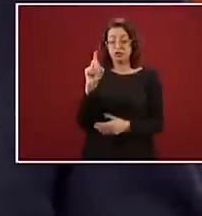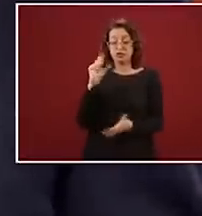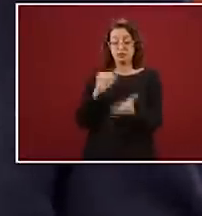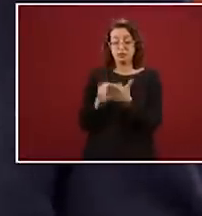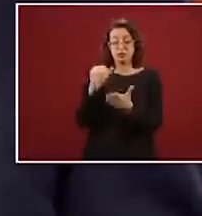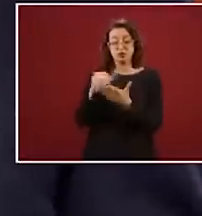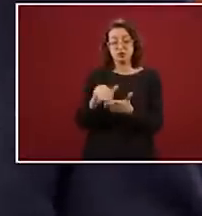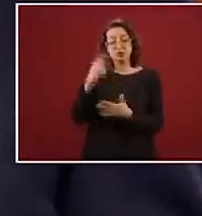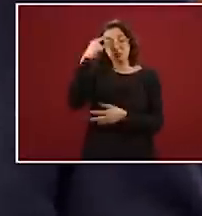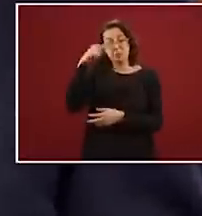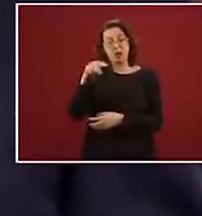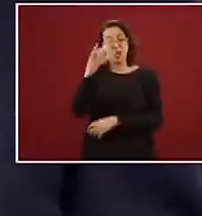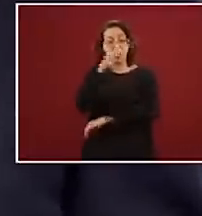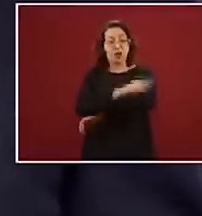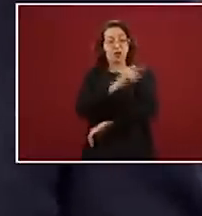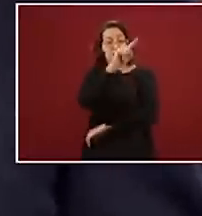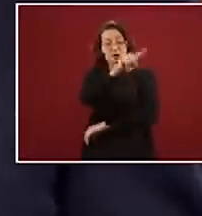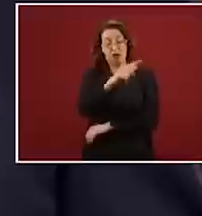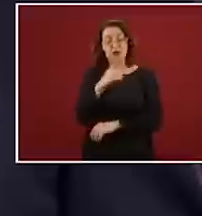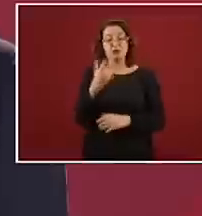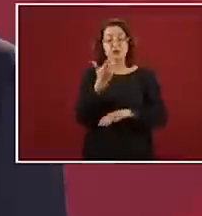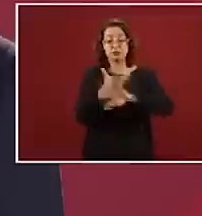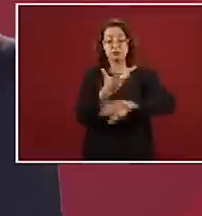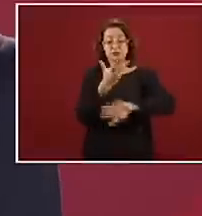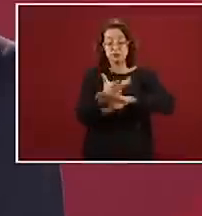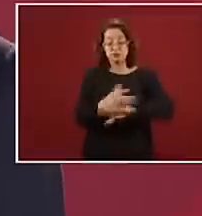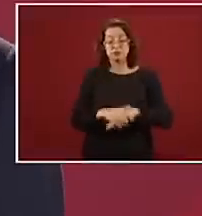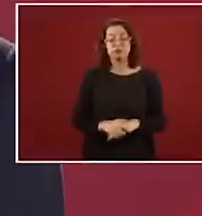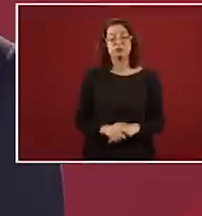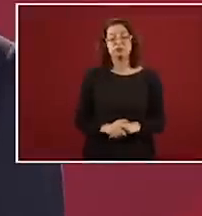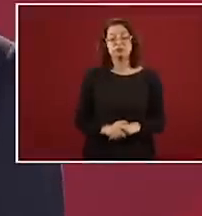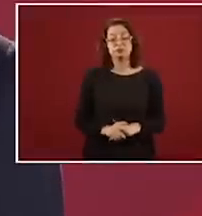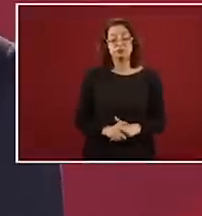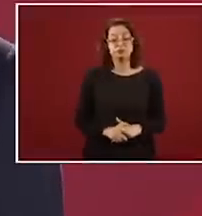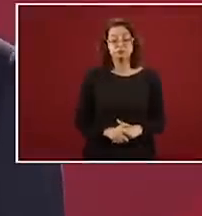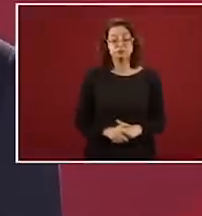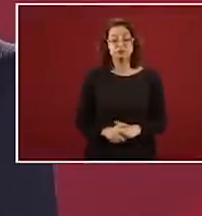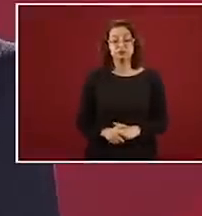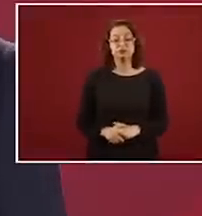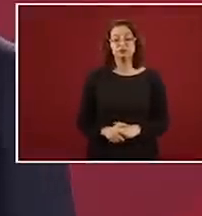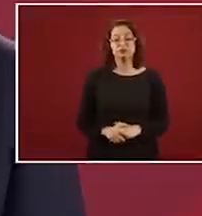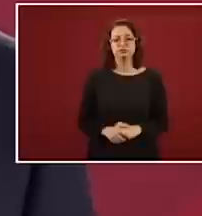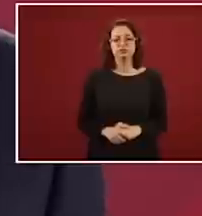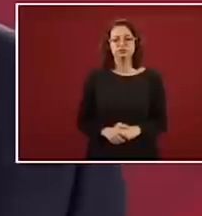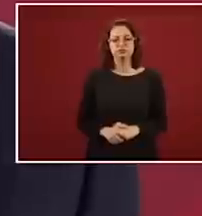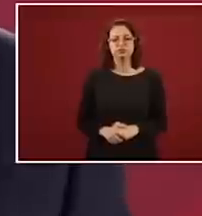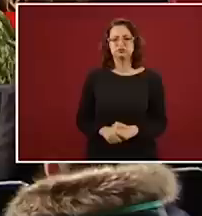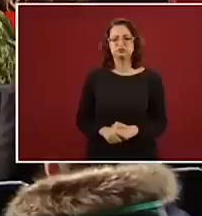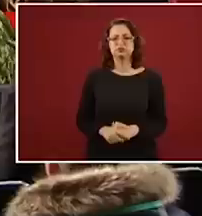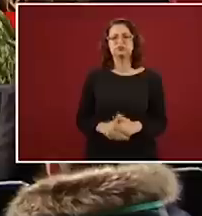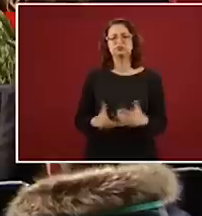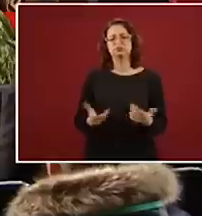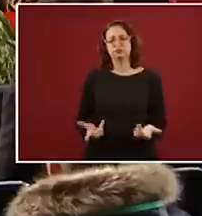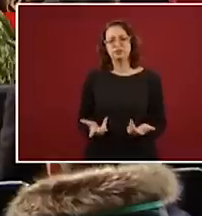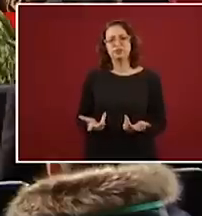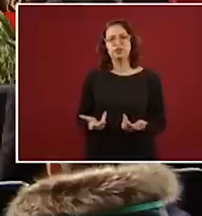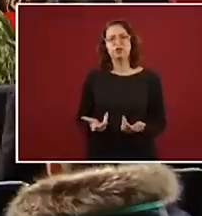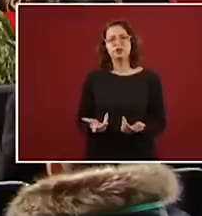mantener el avión allá, en la revisión, porque tenemos